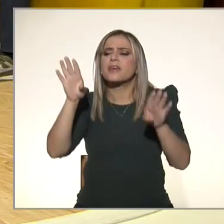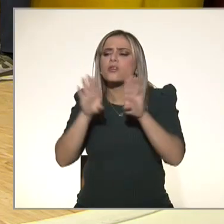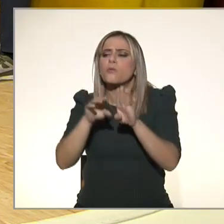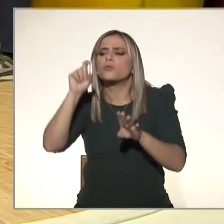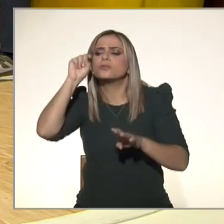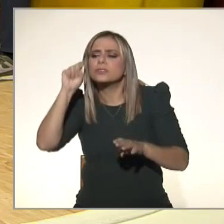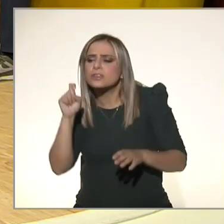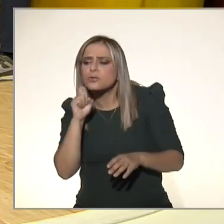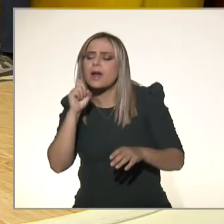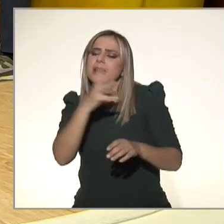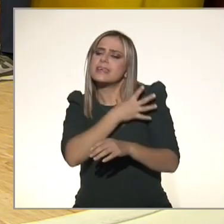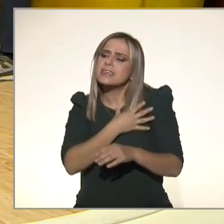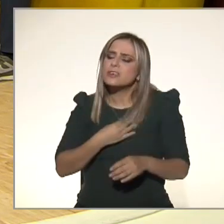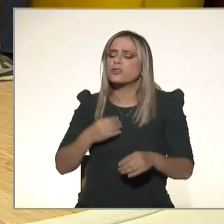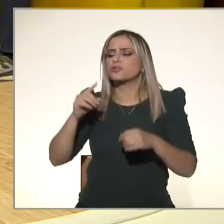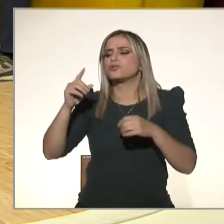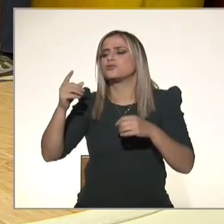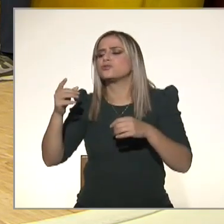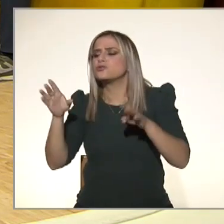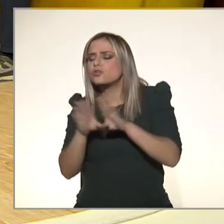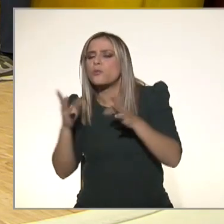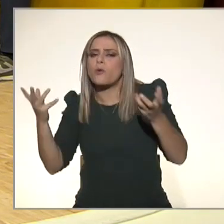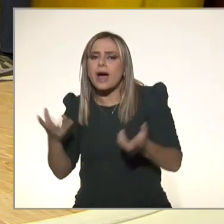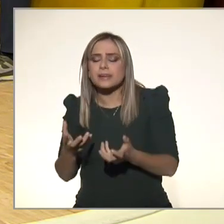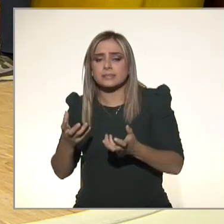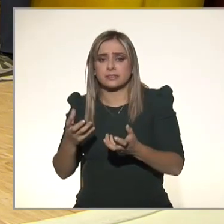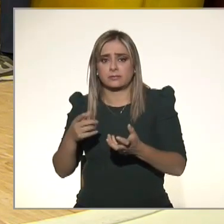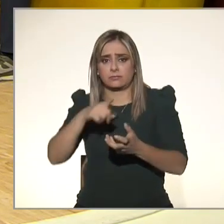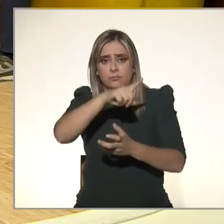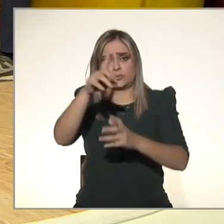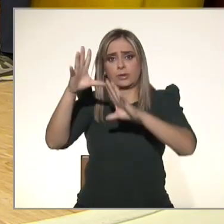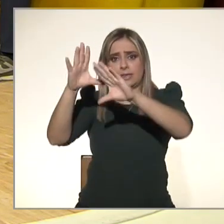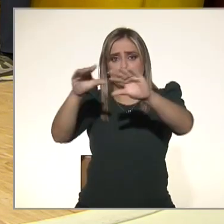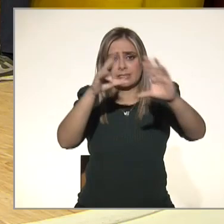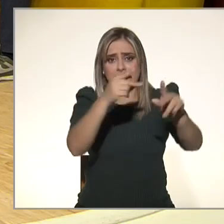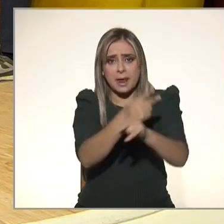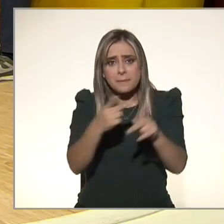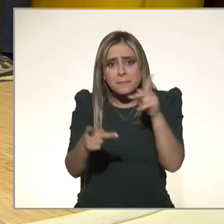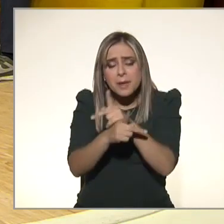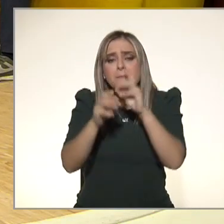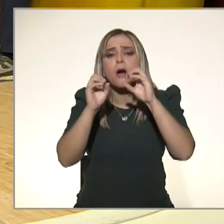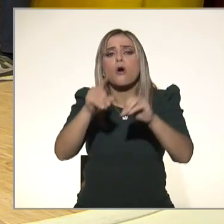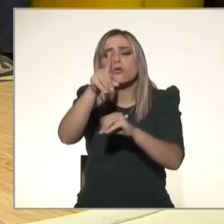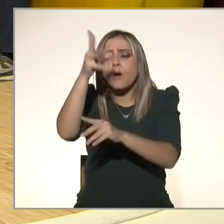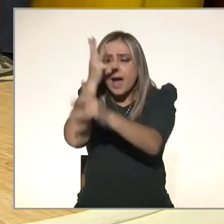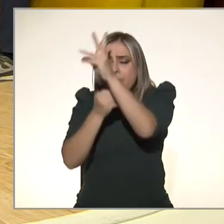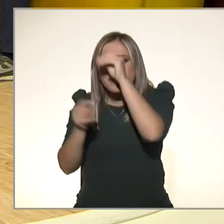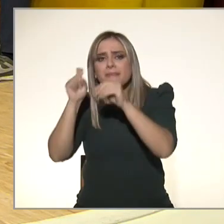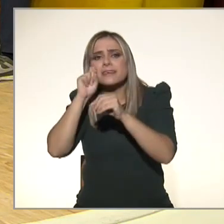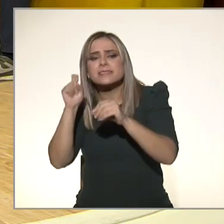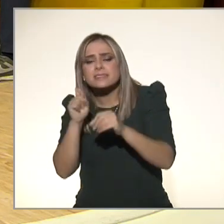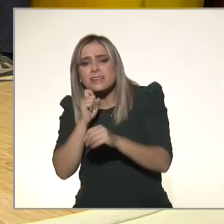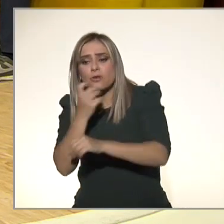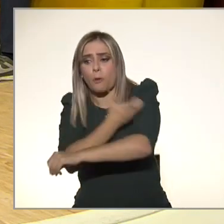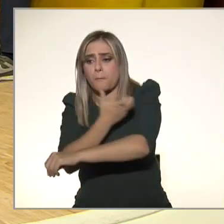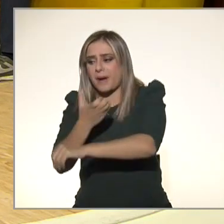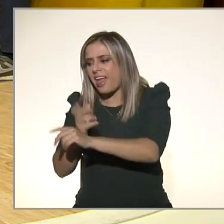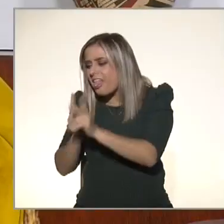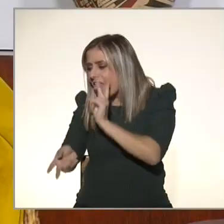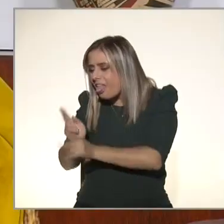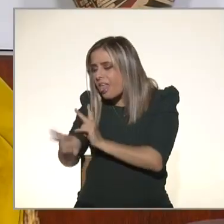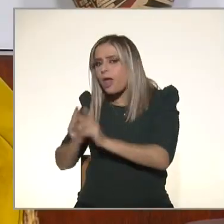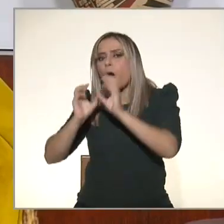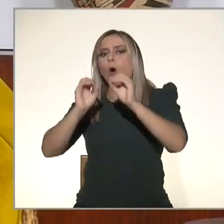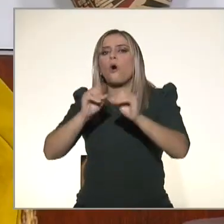salud reproductiva? ¿Les dieron en algún momento en prepa alguna clase? ¿O de dónde aprendieron más? ¿De sus compañeros? ¿O fuimos averiguando poco a